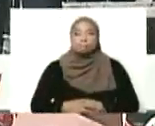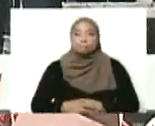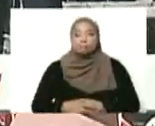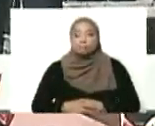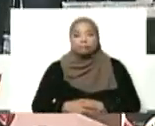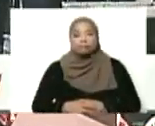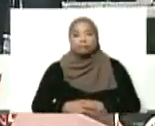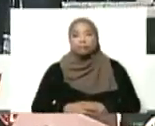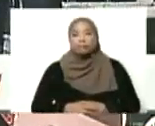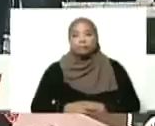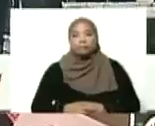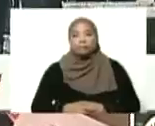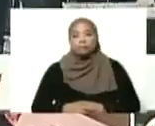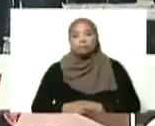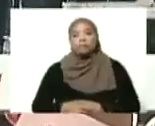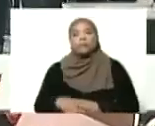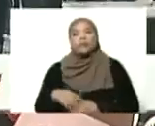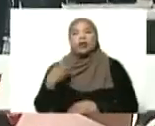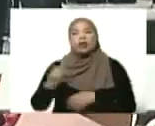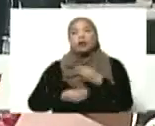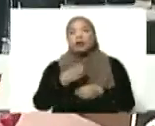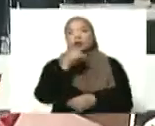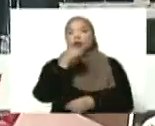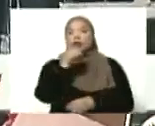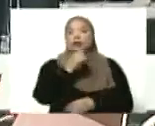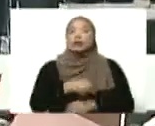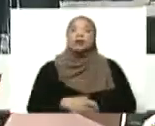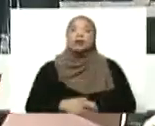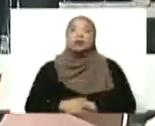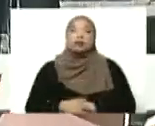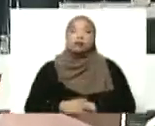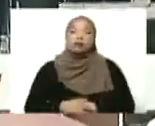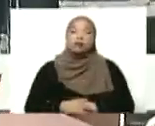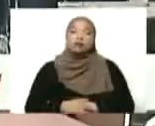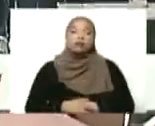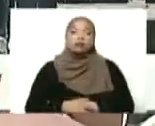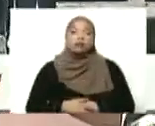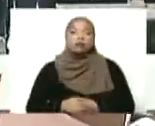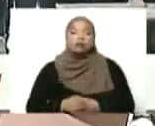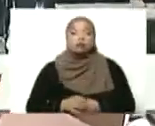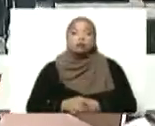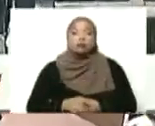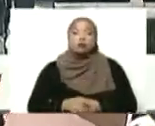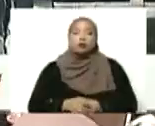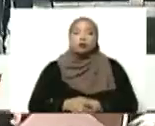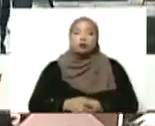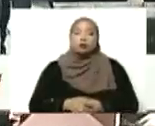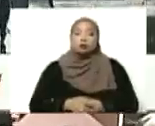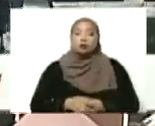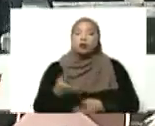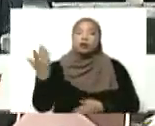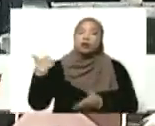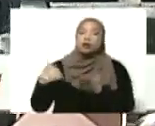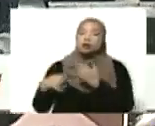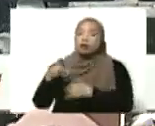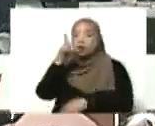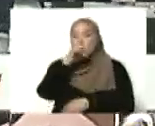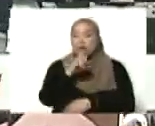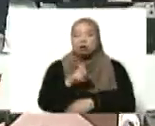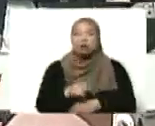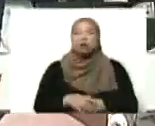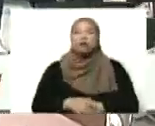O sea, uno no puede ser puro bla, bla, bla, pues. ¿Verdad? Buchipluma. Yo hace años, ¿cuánto fue